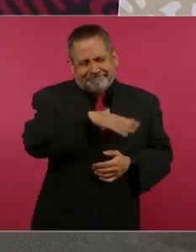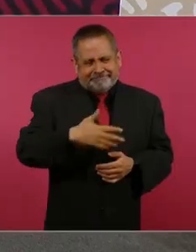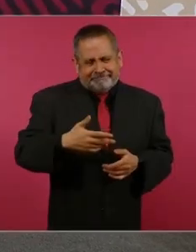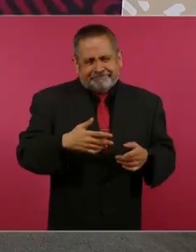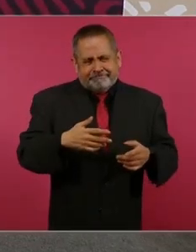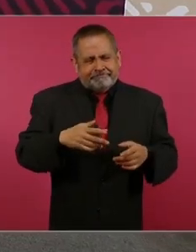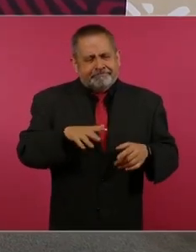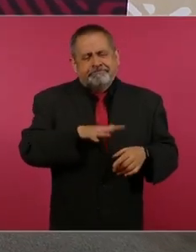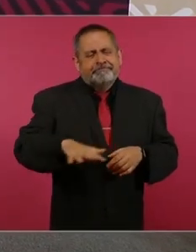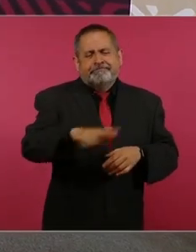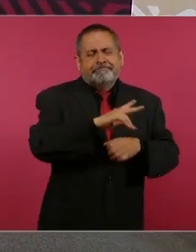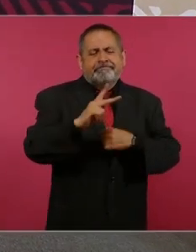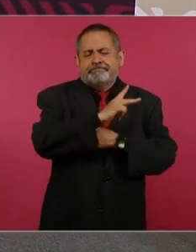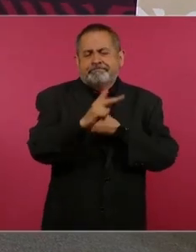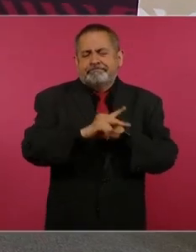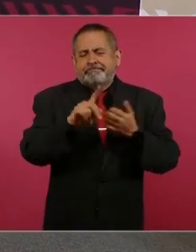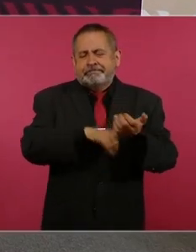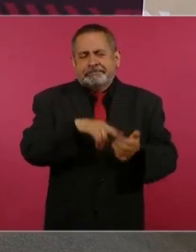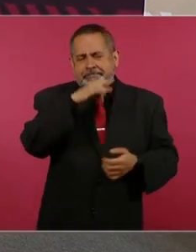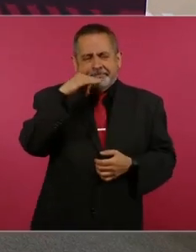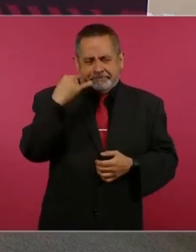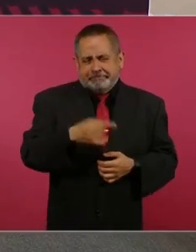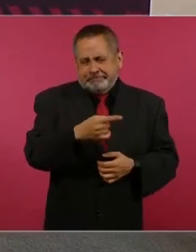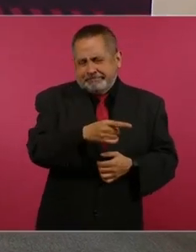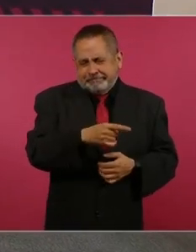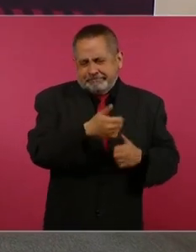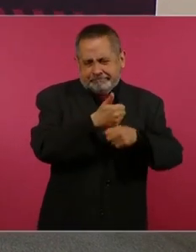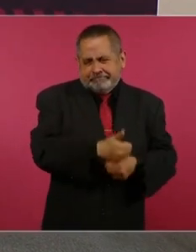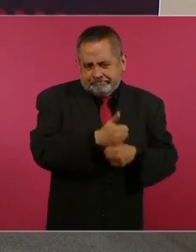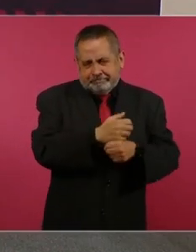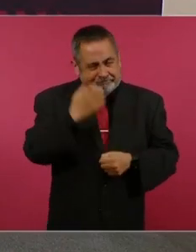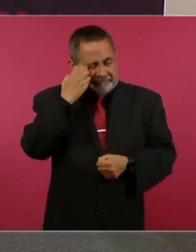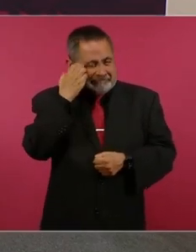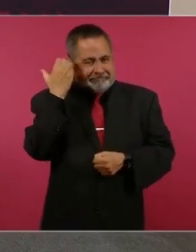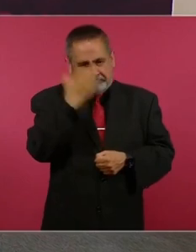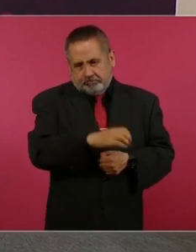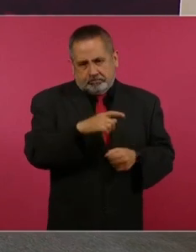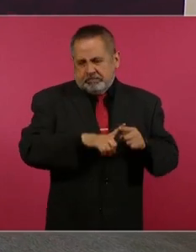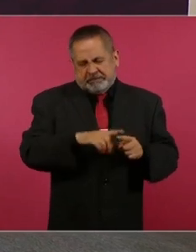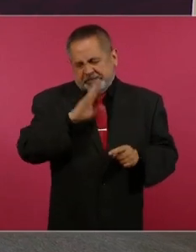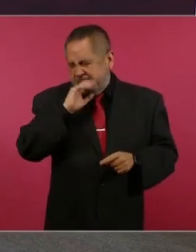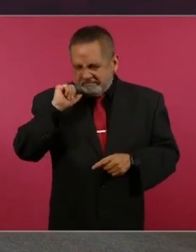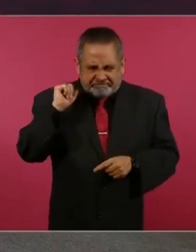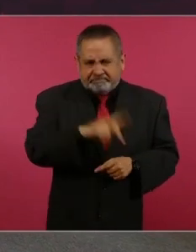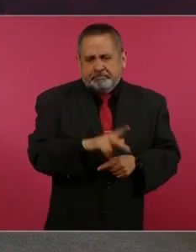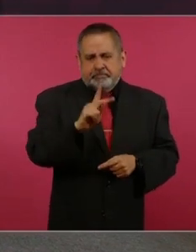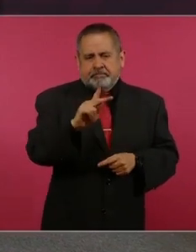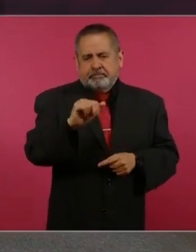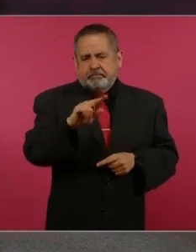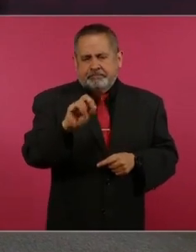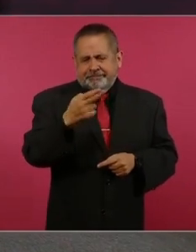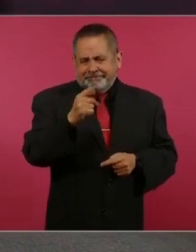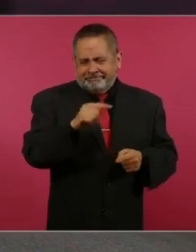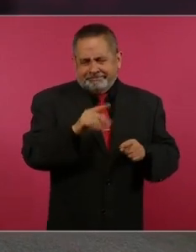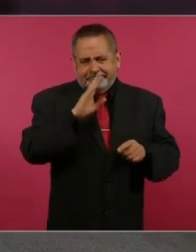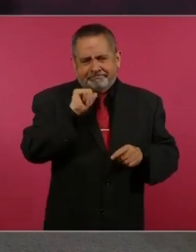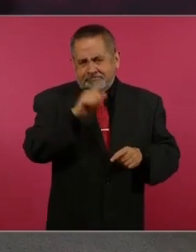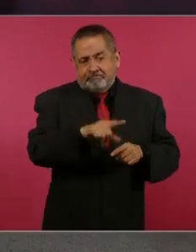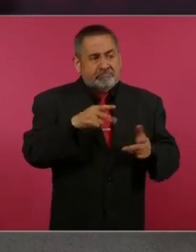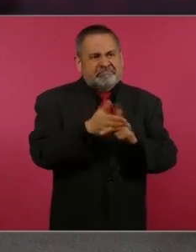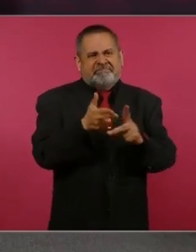al hermano pueblo de Chile, que no se va a borrar ni con todo el agua de los océanos, por